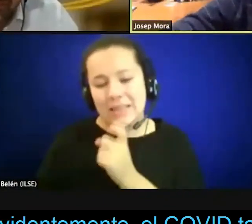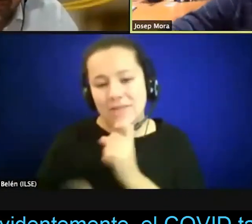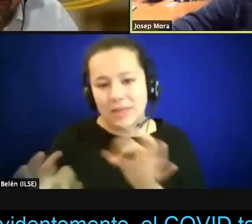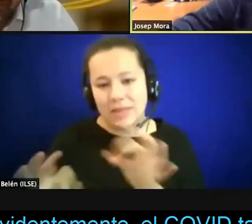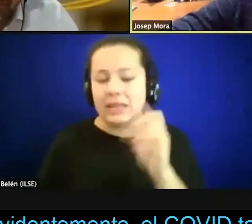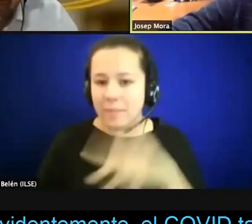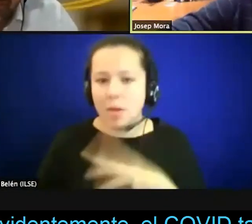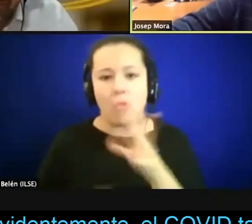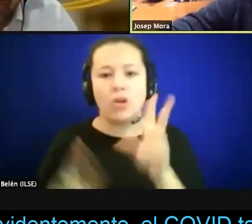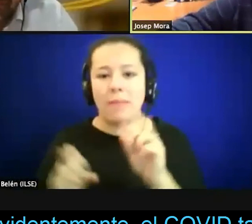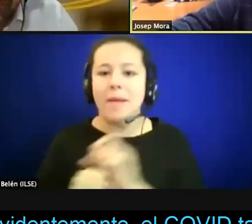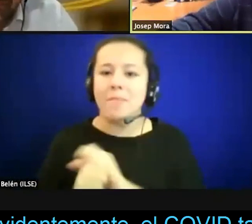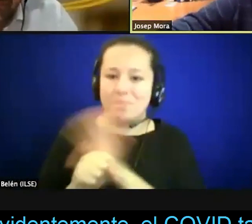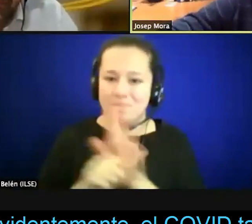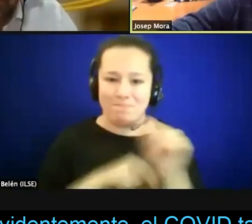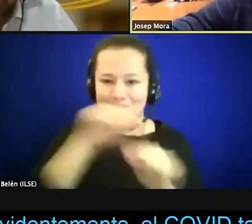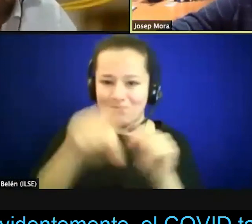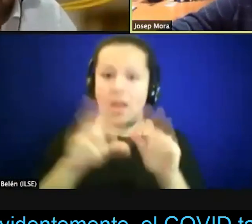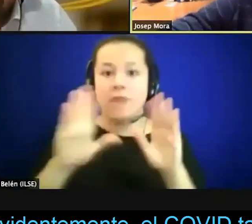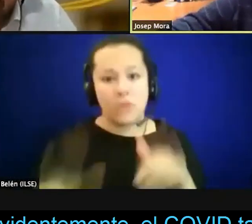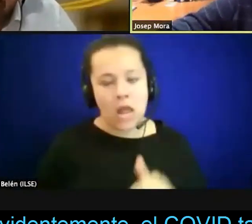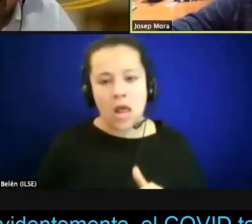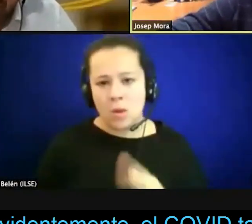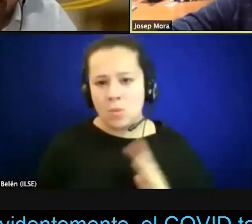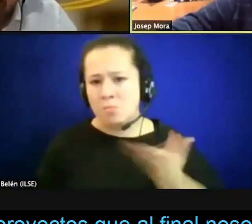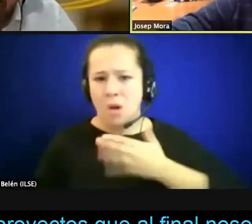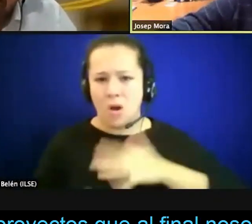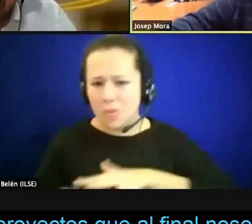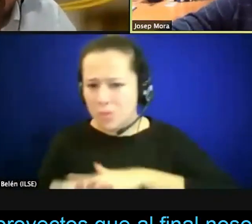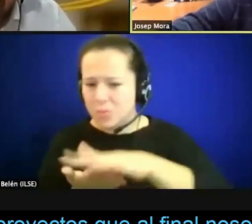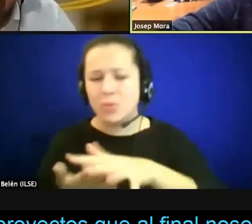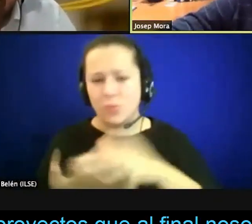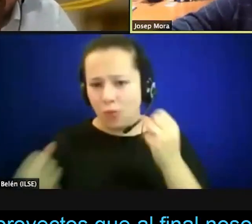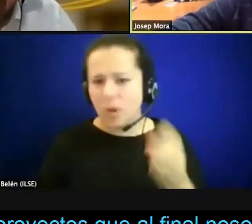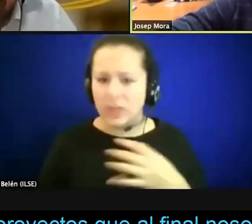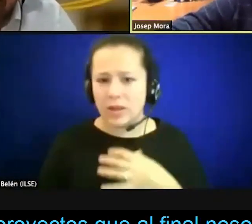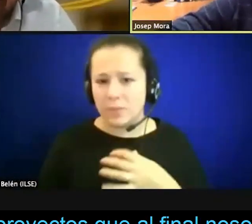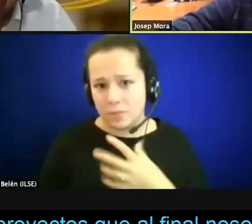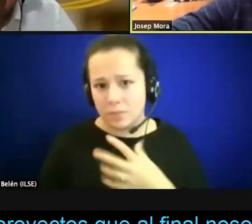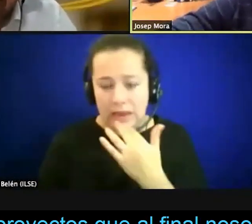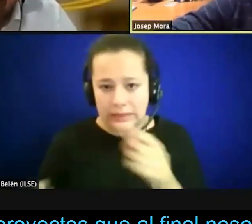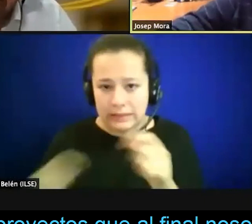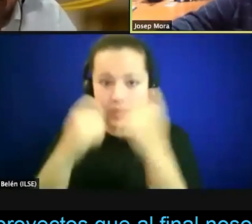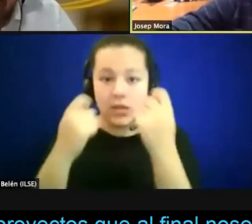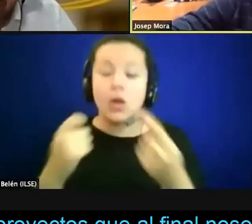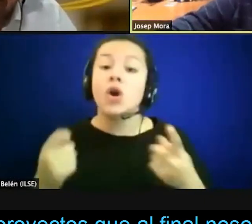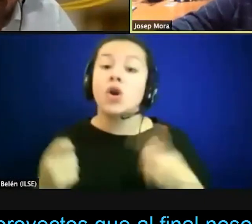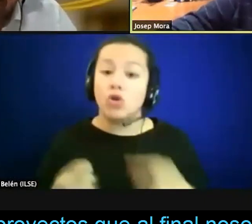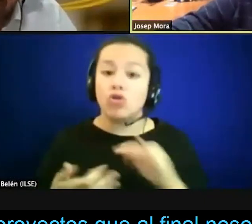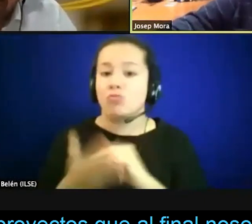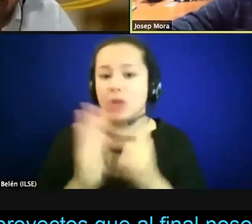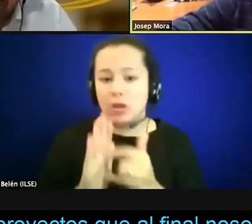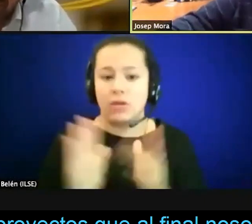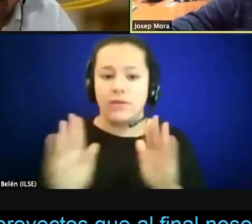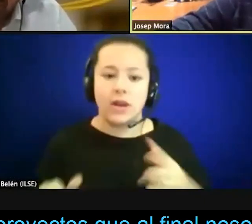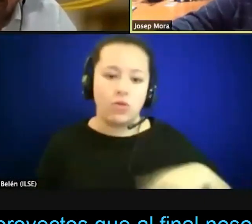también pues les ha pegado muy fuerte y son proyectos que al final nosotros somos conscientes de que es